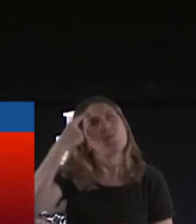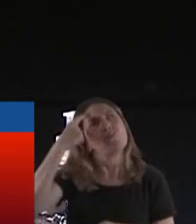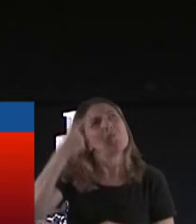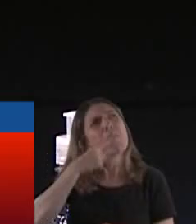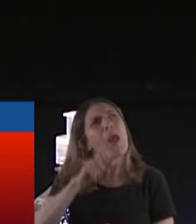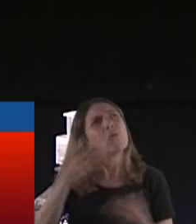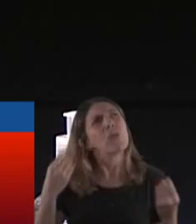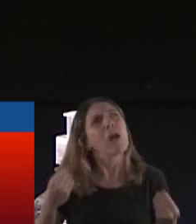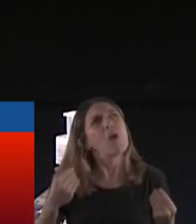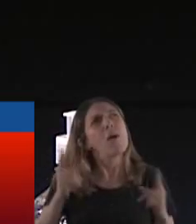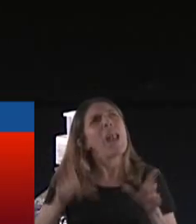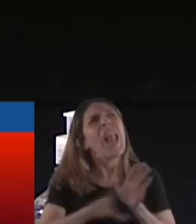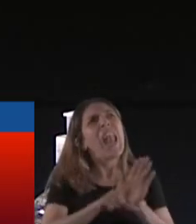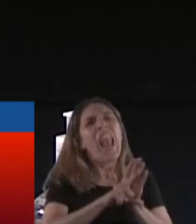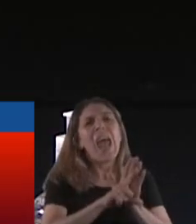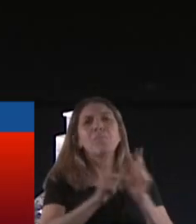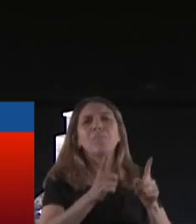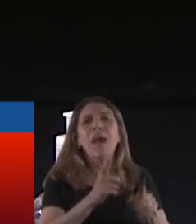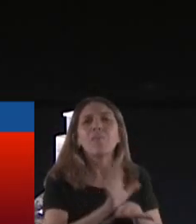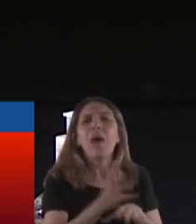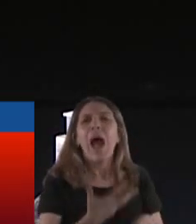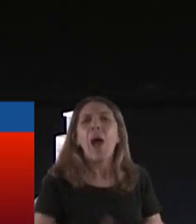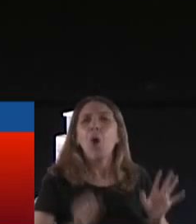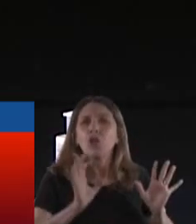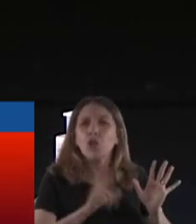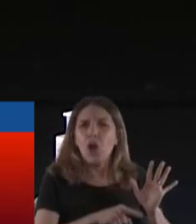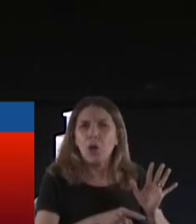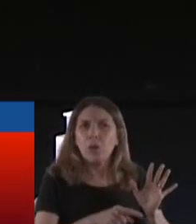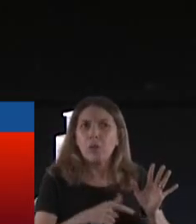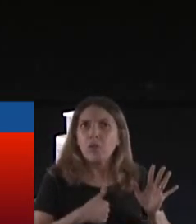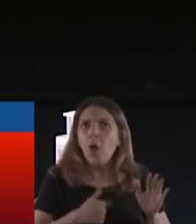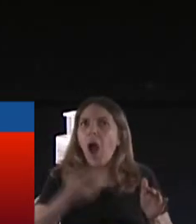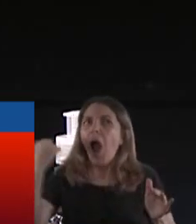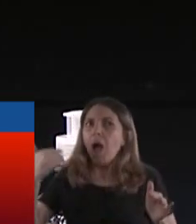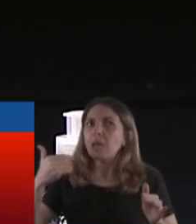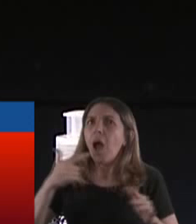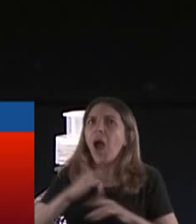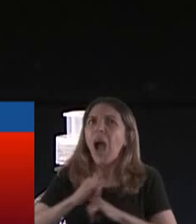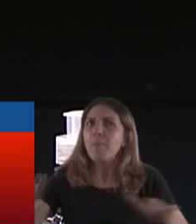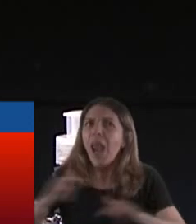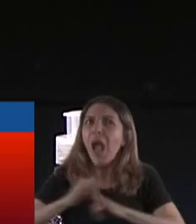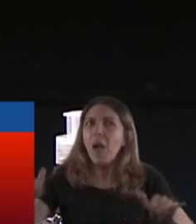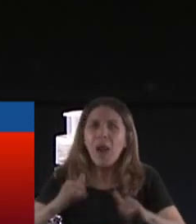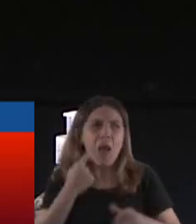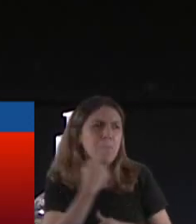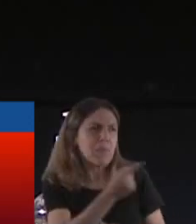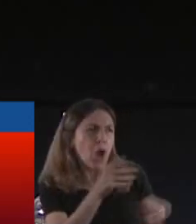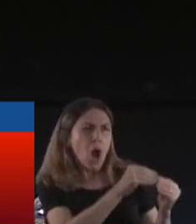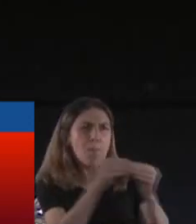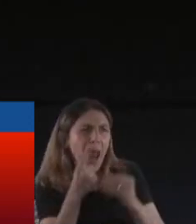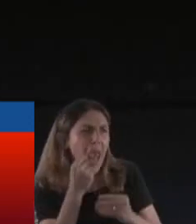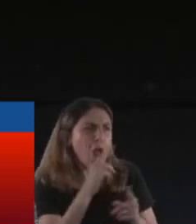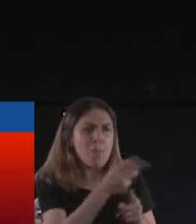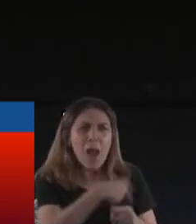cuando hicimos la ley de la interrupción voluntaria del embarazo, y yo lo empecé a plantear en la campaña, y había compañeros y compañeras que me